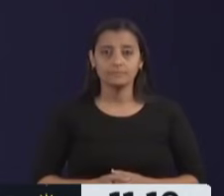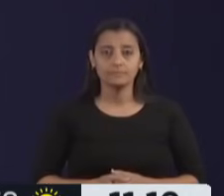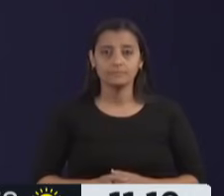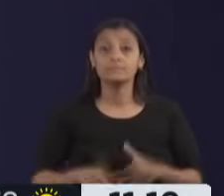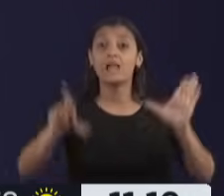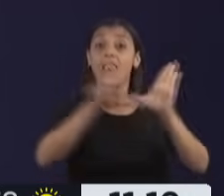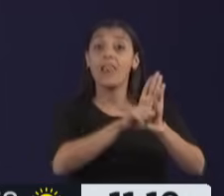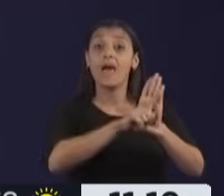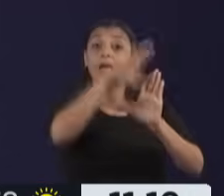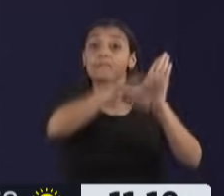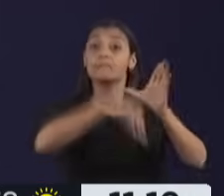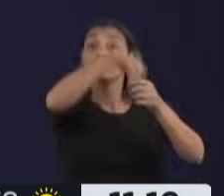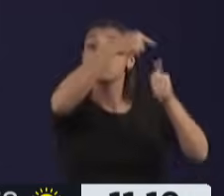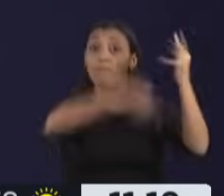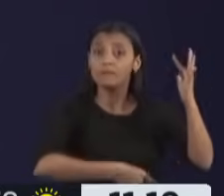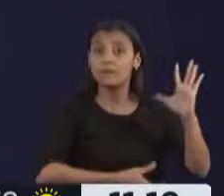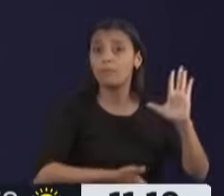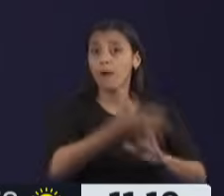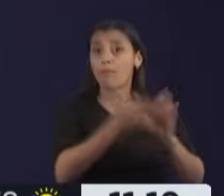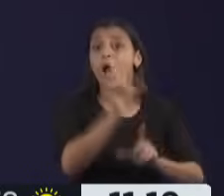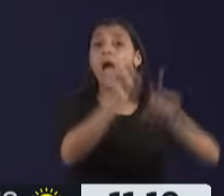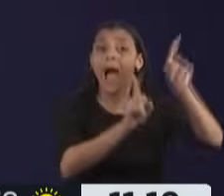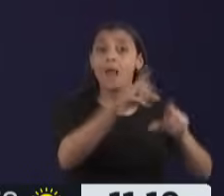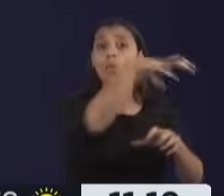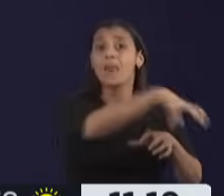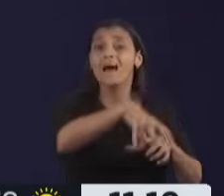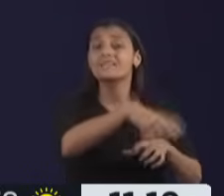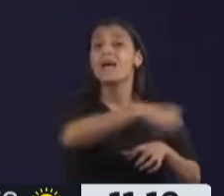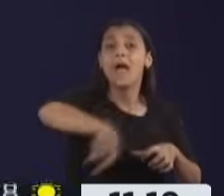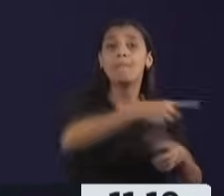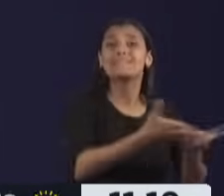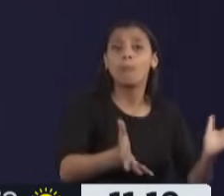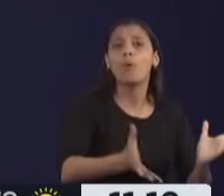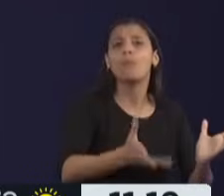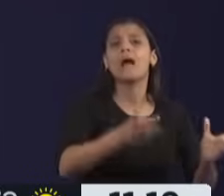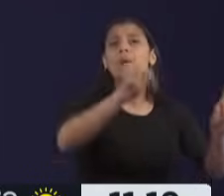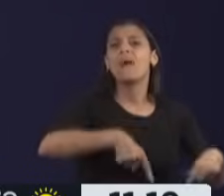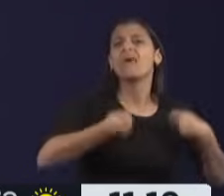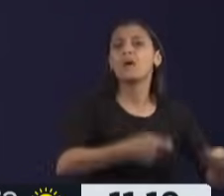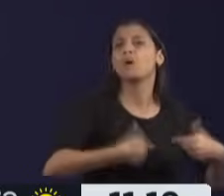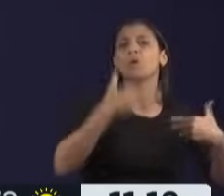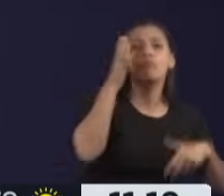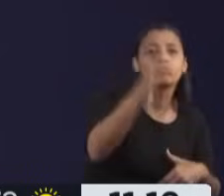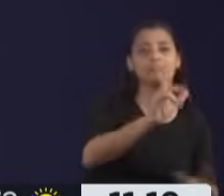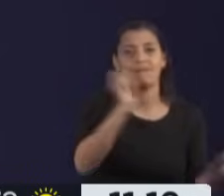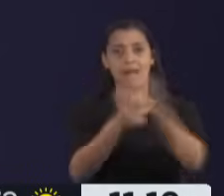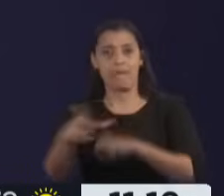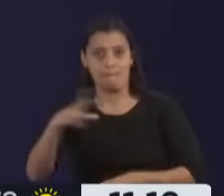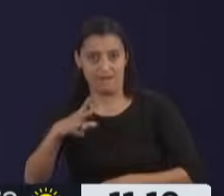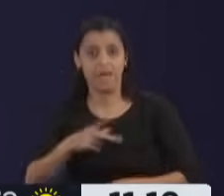La ley Bases va a privatizar empresas deficitarias, va a eliminar fondos